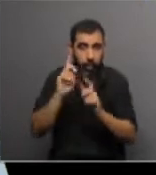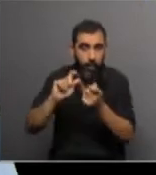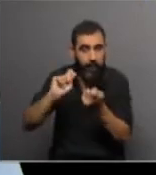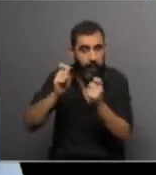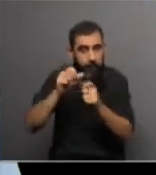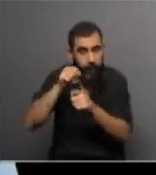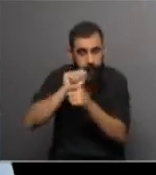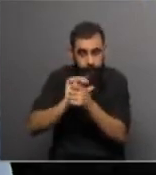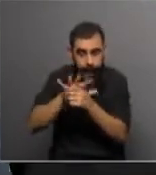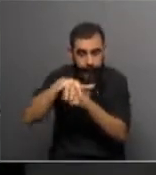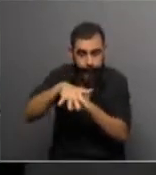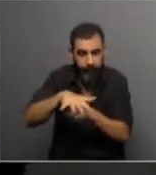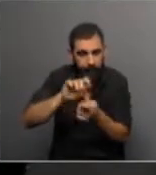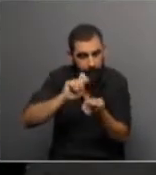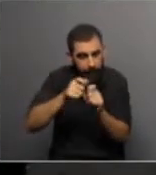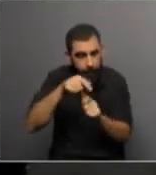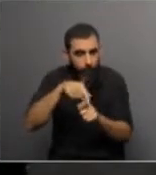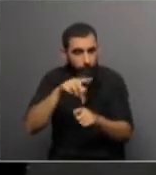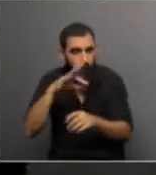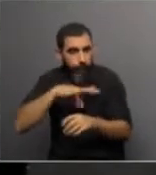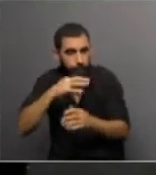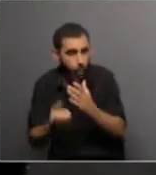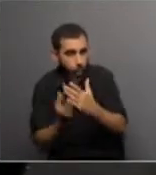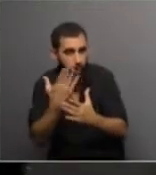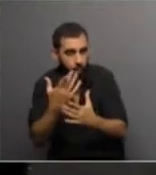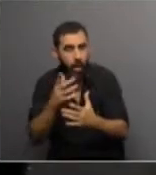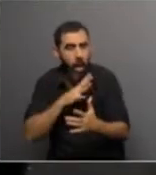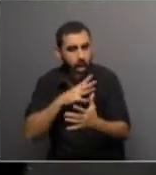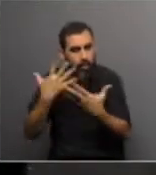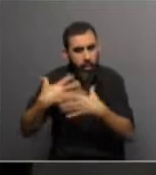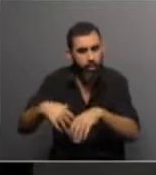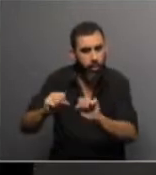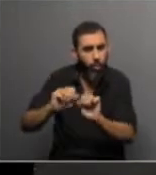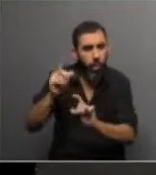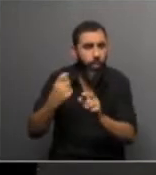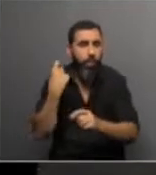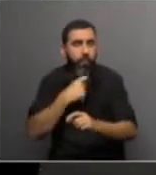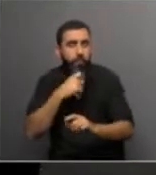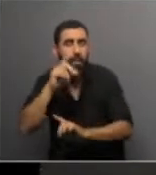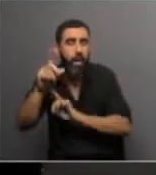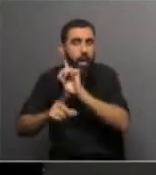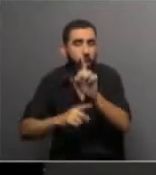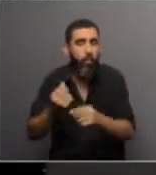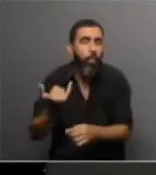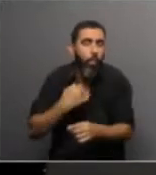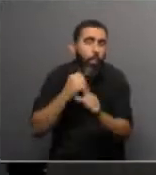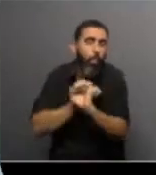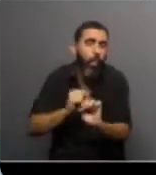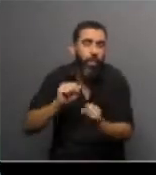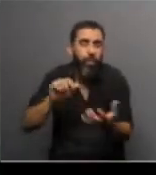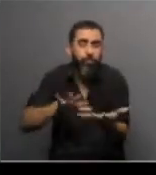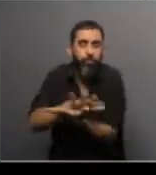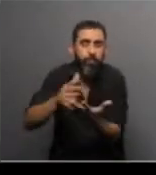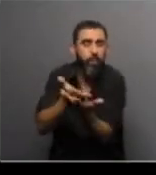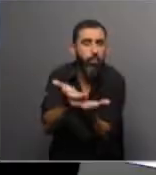y demás. Ustedes han encontrado algunas poblaciones, a otras las tienen en vigilancia, no han aparecido, pero ¿cómo podríamos describir el